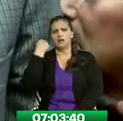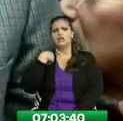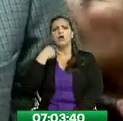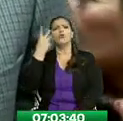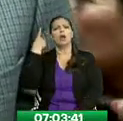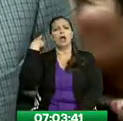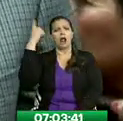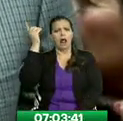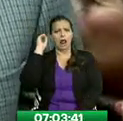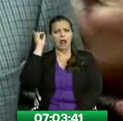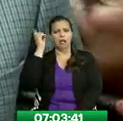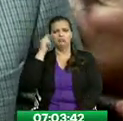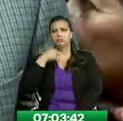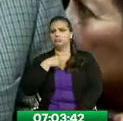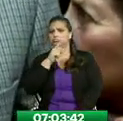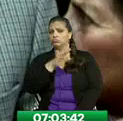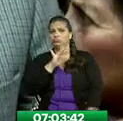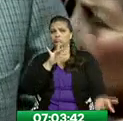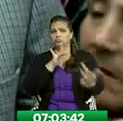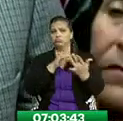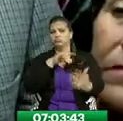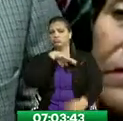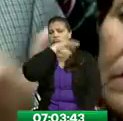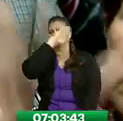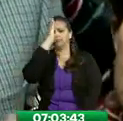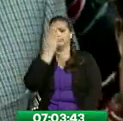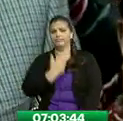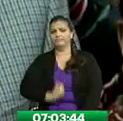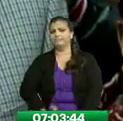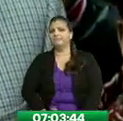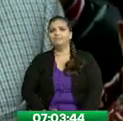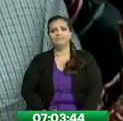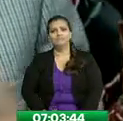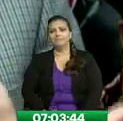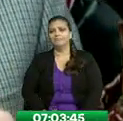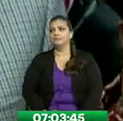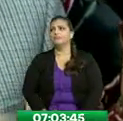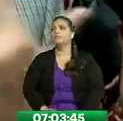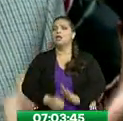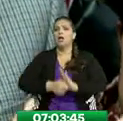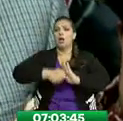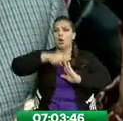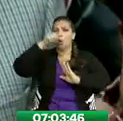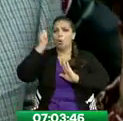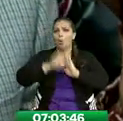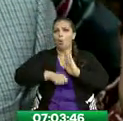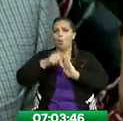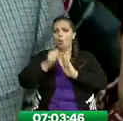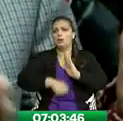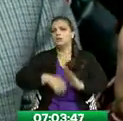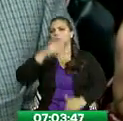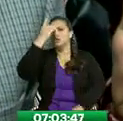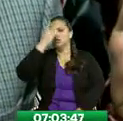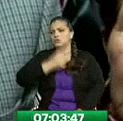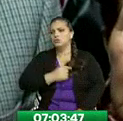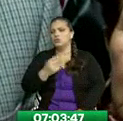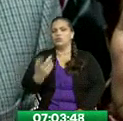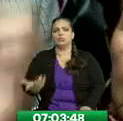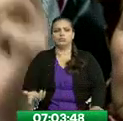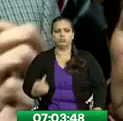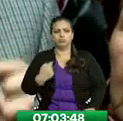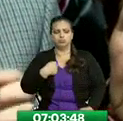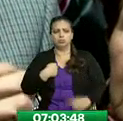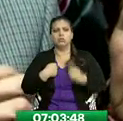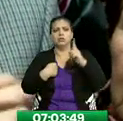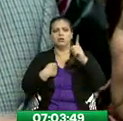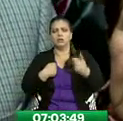asambleísta, nunca tuve contacto con ella. Creo que lo que hizo la jueza más que revocar es que frente a la reformulación,